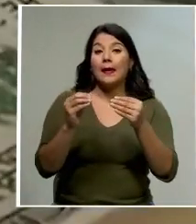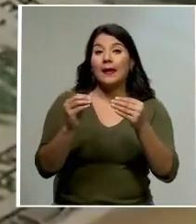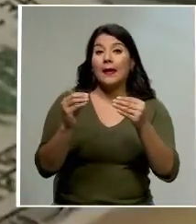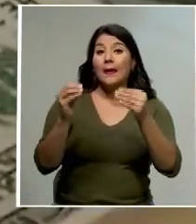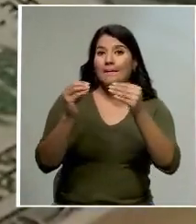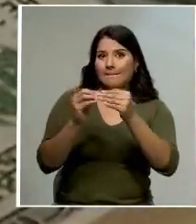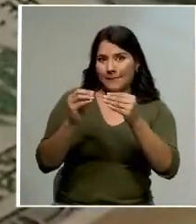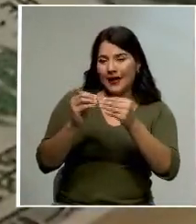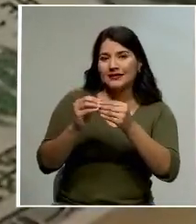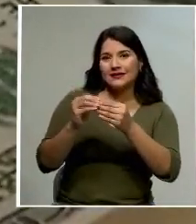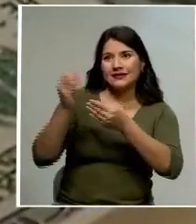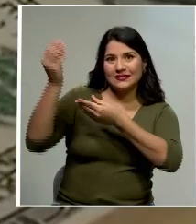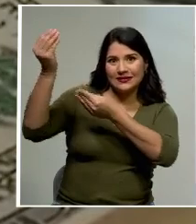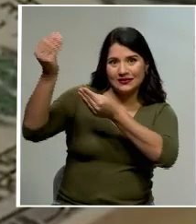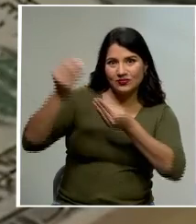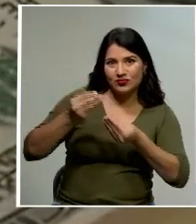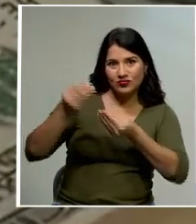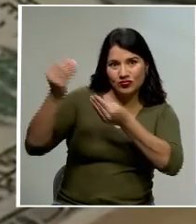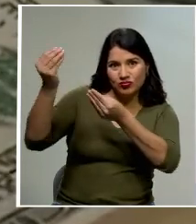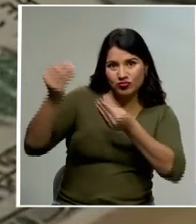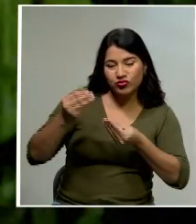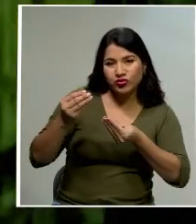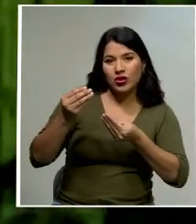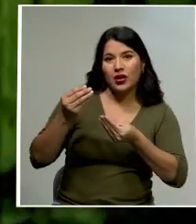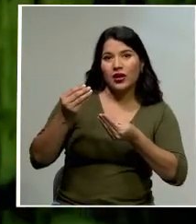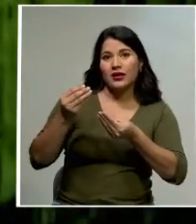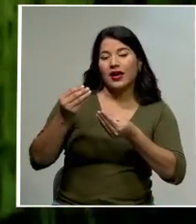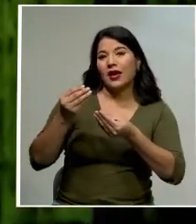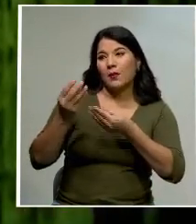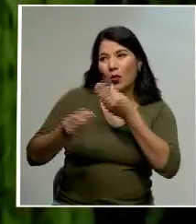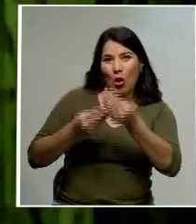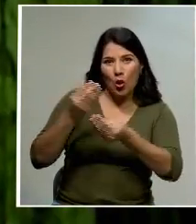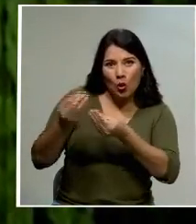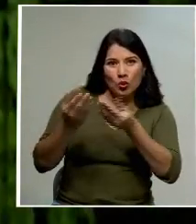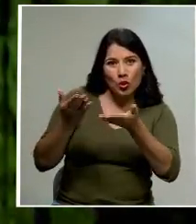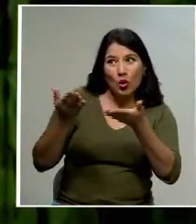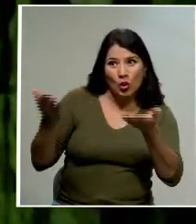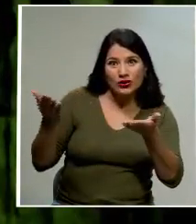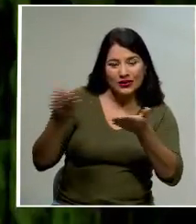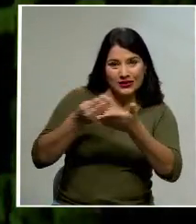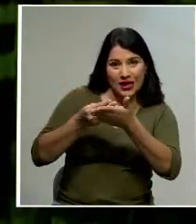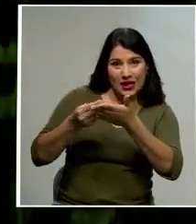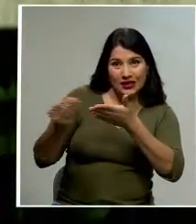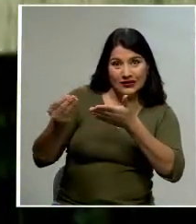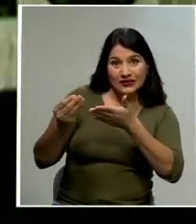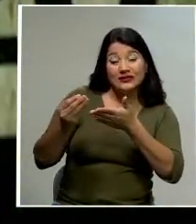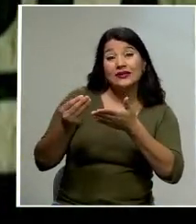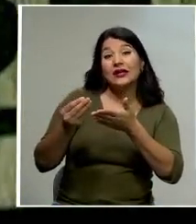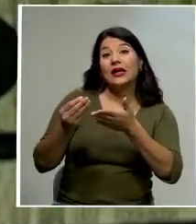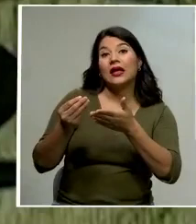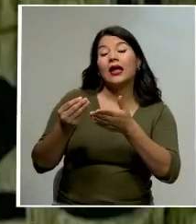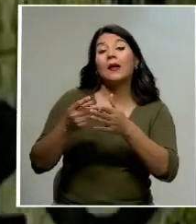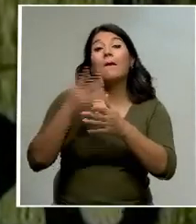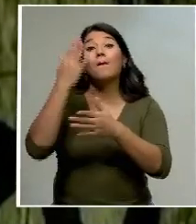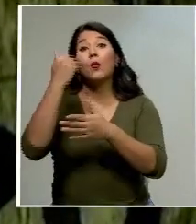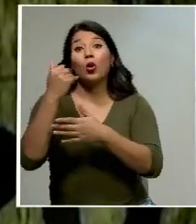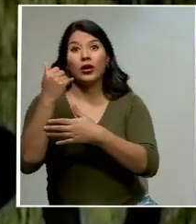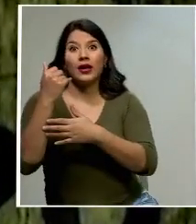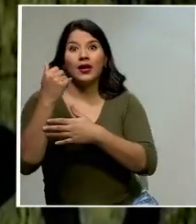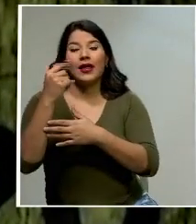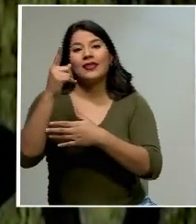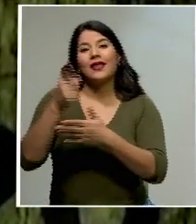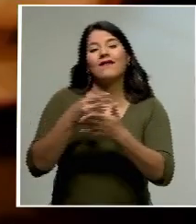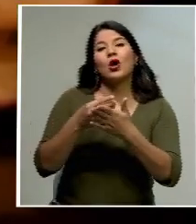la temporada de Navidad, porque los importadores tienen que comprar dólares más baratos para atender